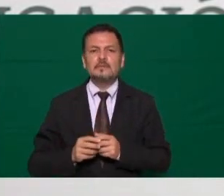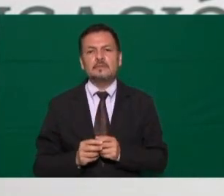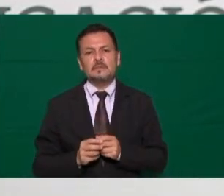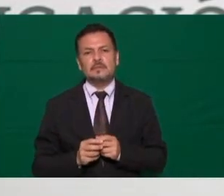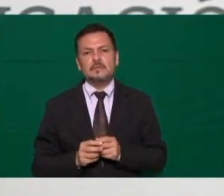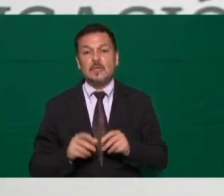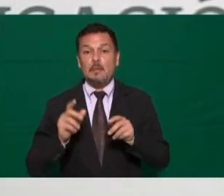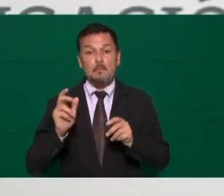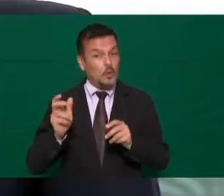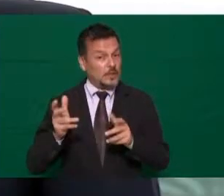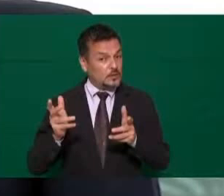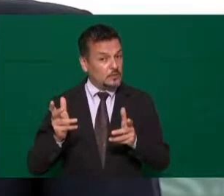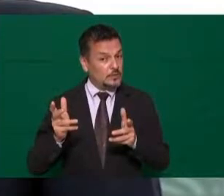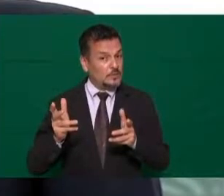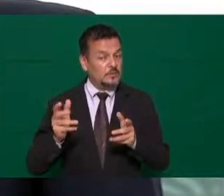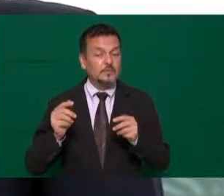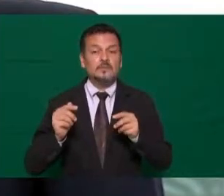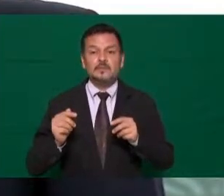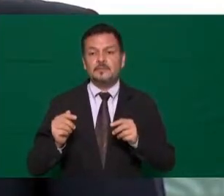Por eso